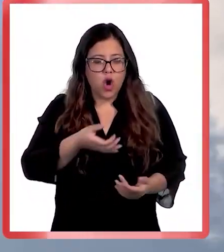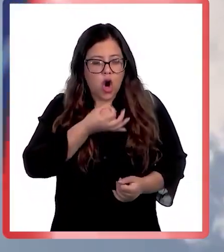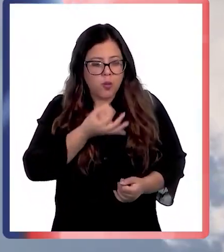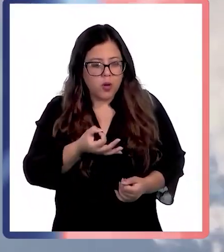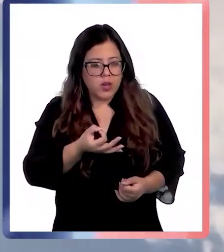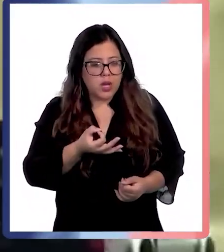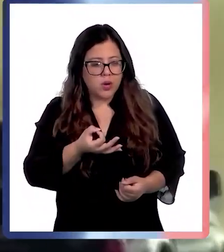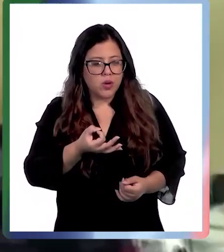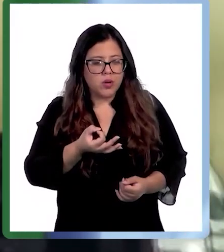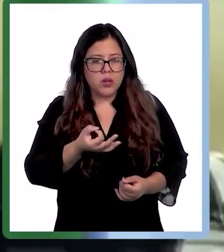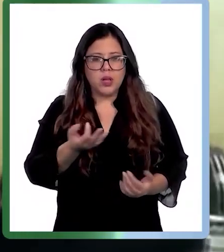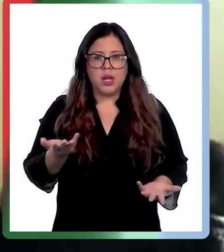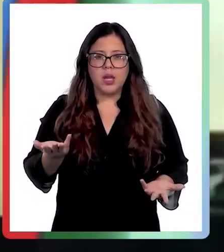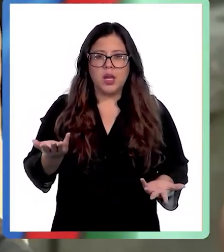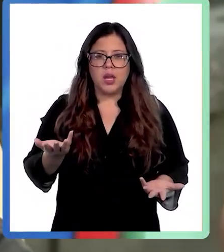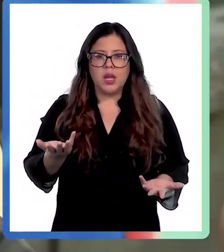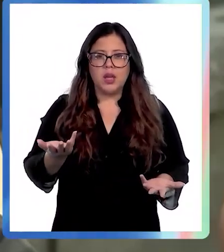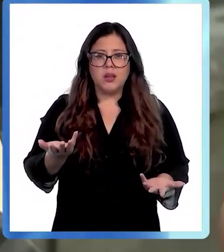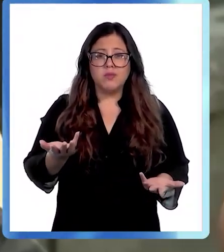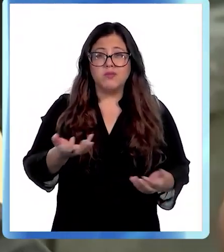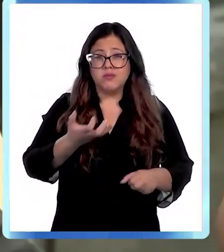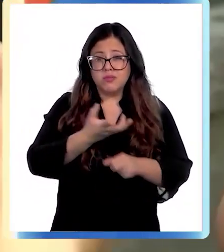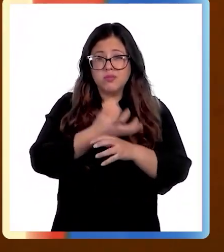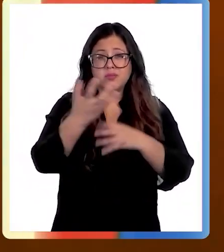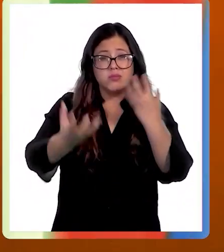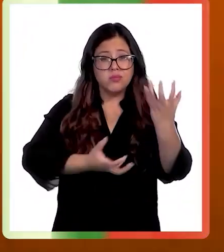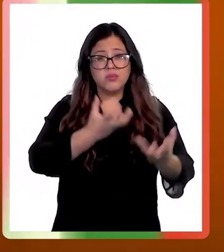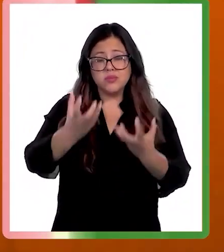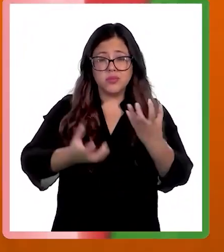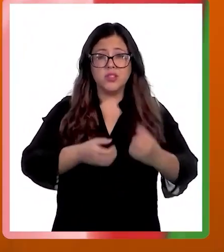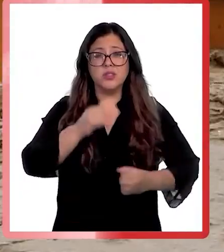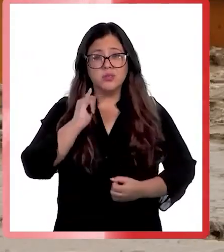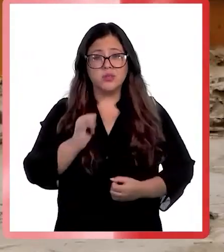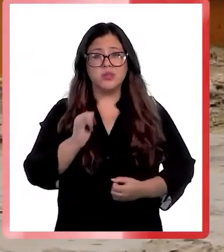no es para nada gratis el hecho de que existe un incendio. O